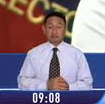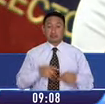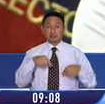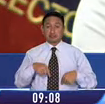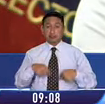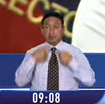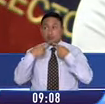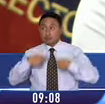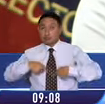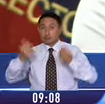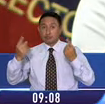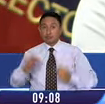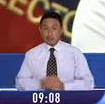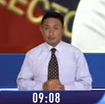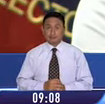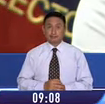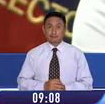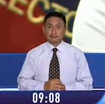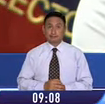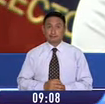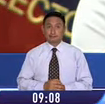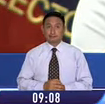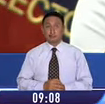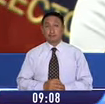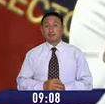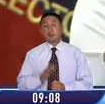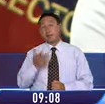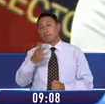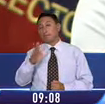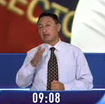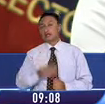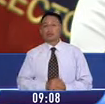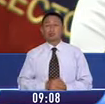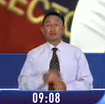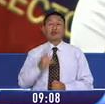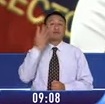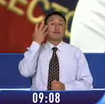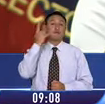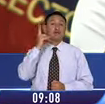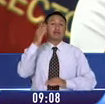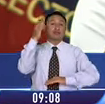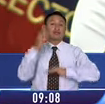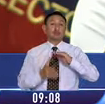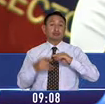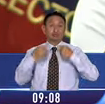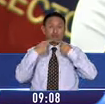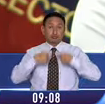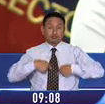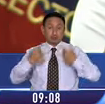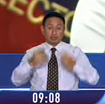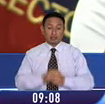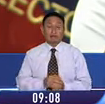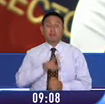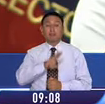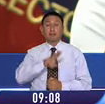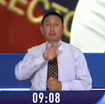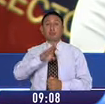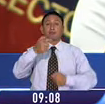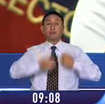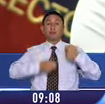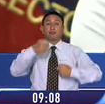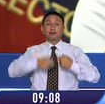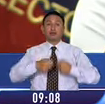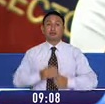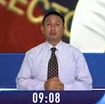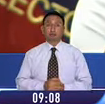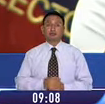la convocatoria. Es decir, la fecha límite para convocar es el 24 de